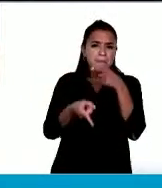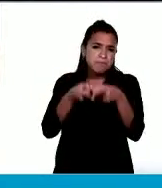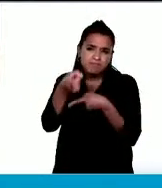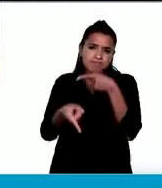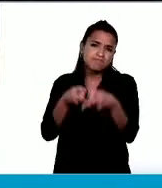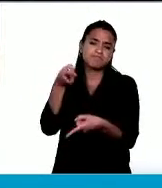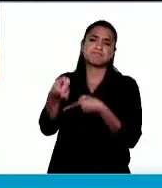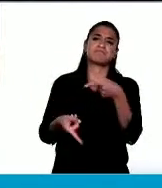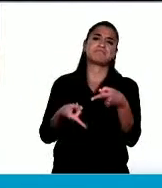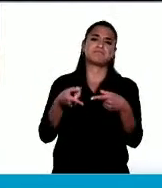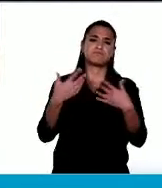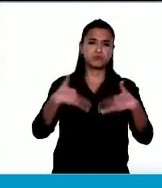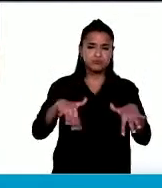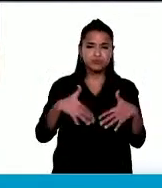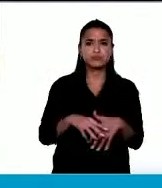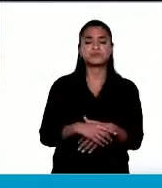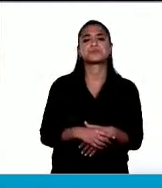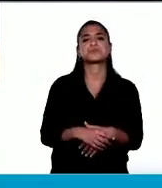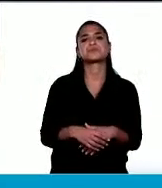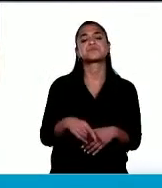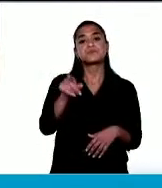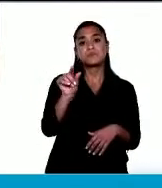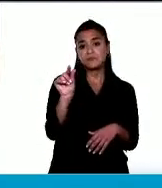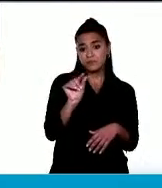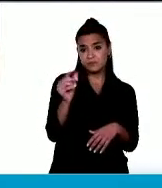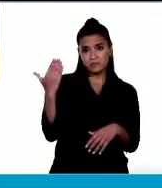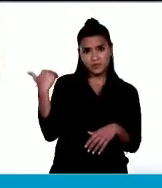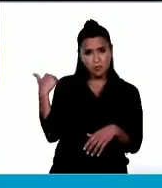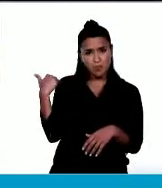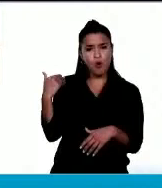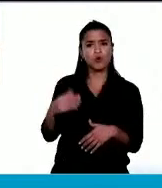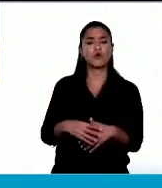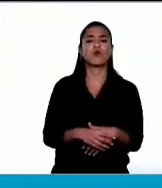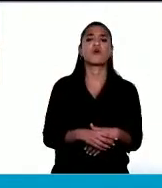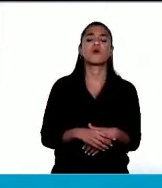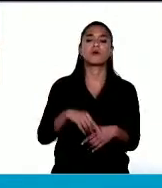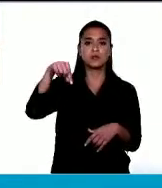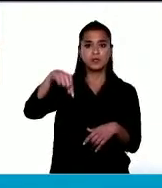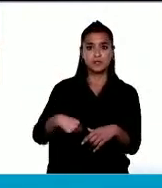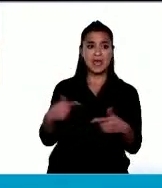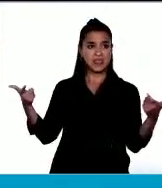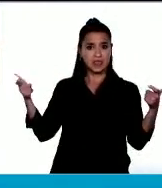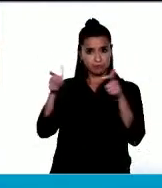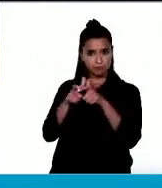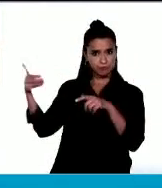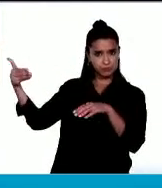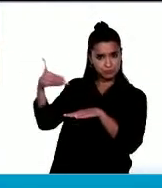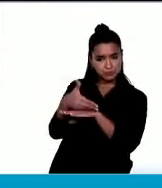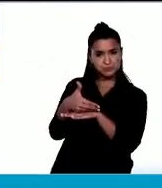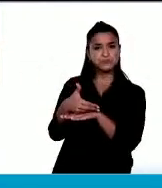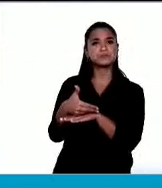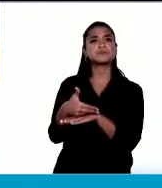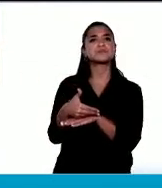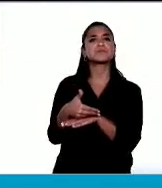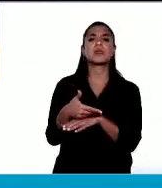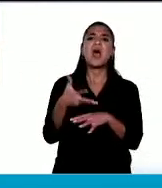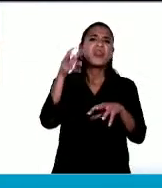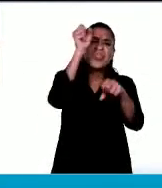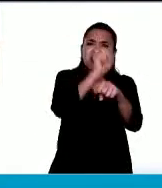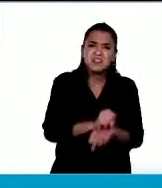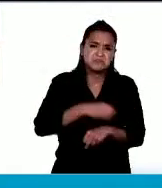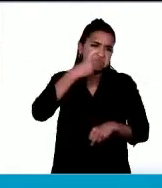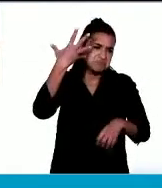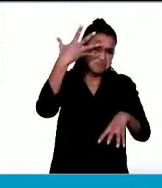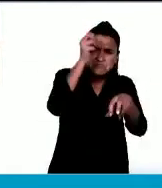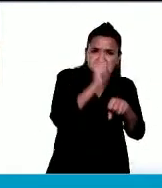tipo. Estuvieron hace muy poquitos minutos aquí en mi despacho, detenciones arbitrarias,